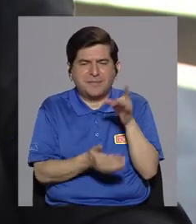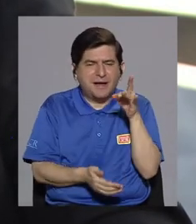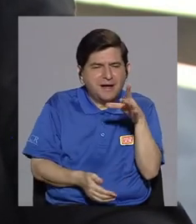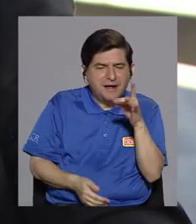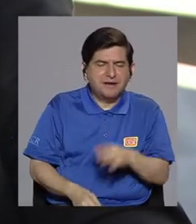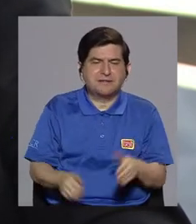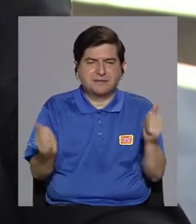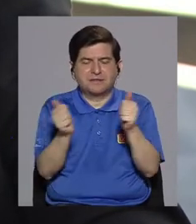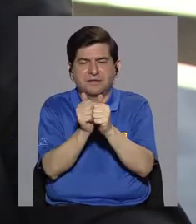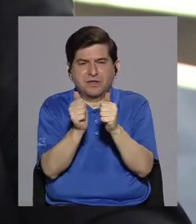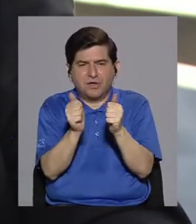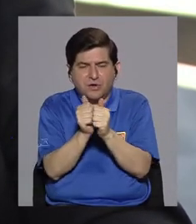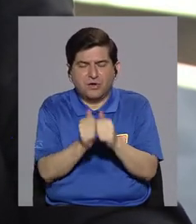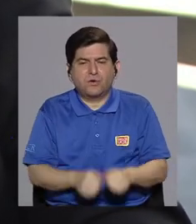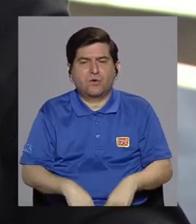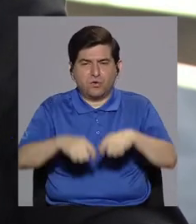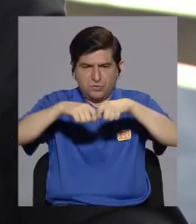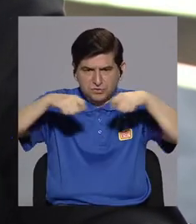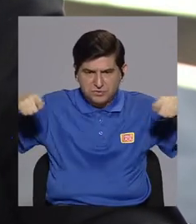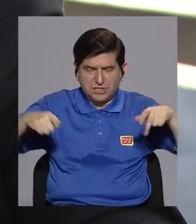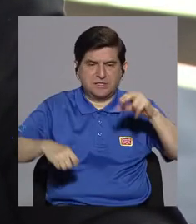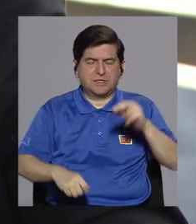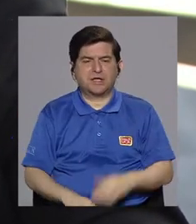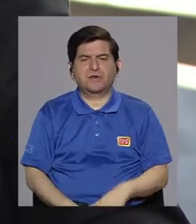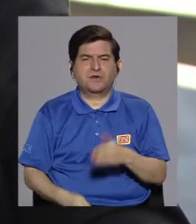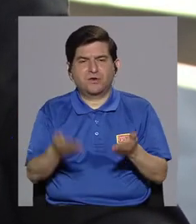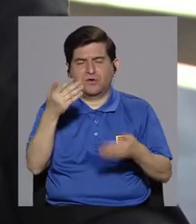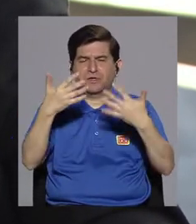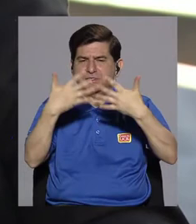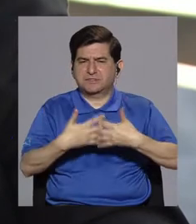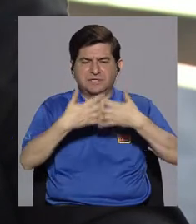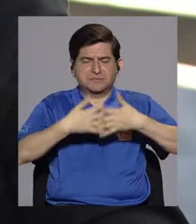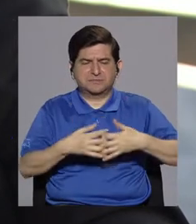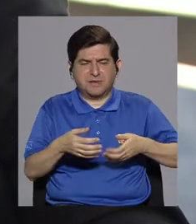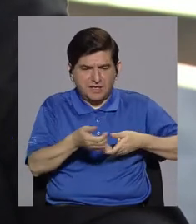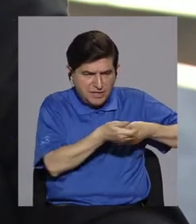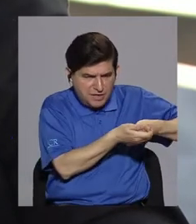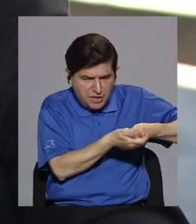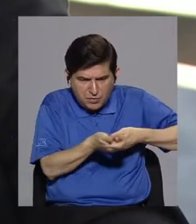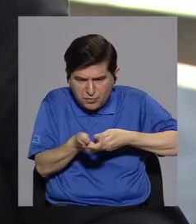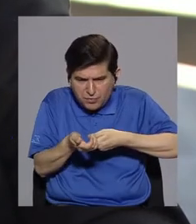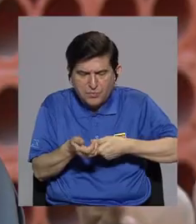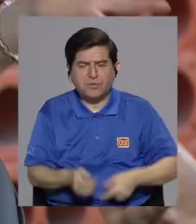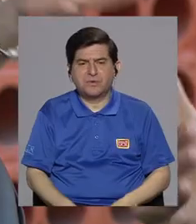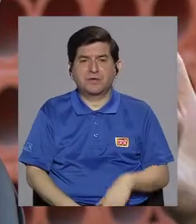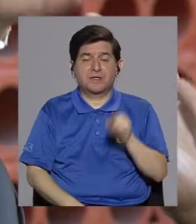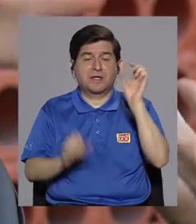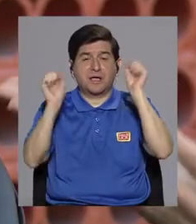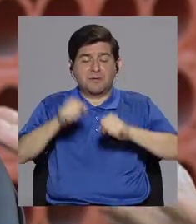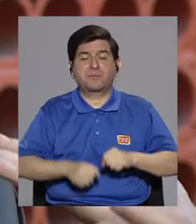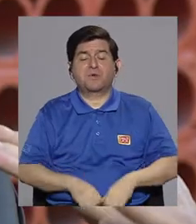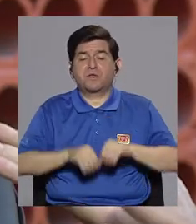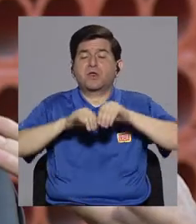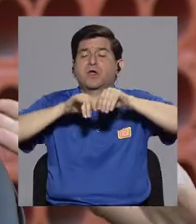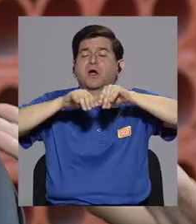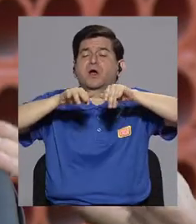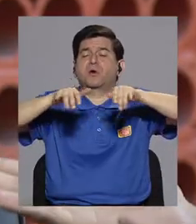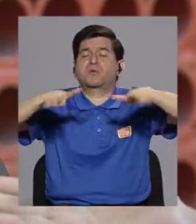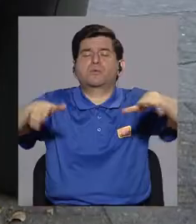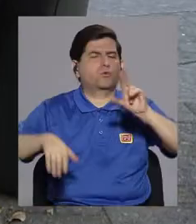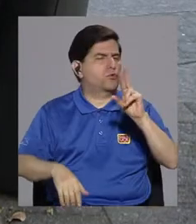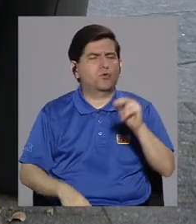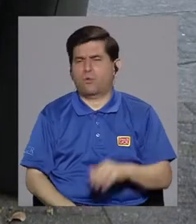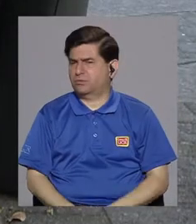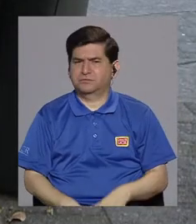adhesiva, para tratar de no poner aspiradoras ni ningún tipo de que pueda contribuir a distribuir, sino